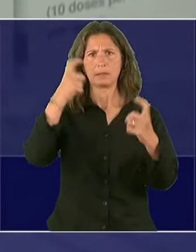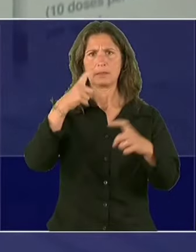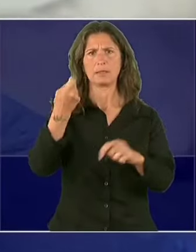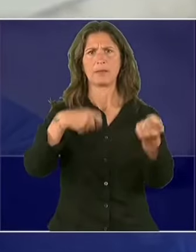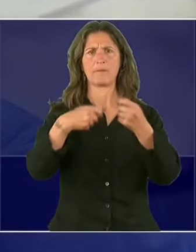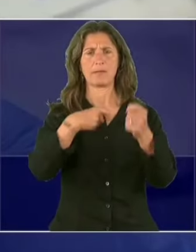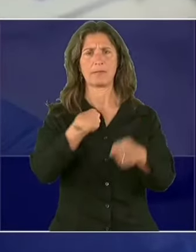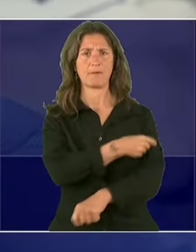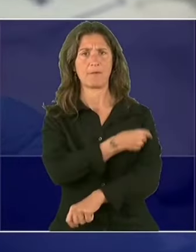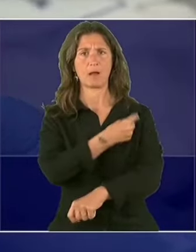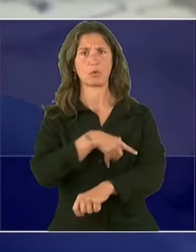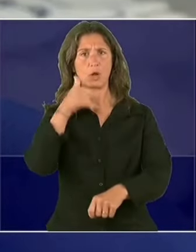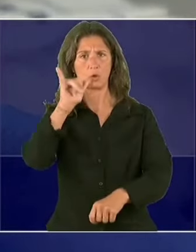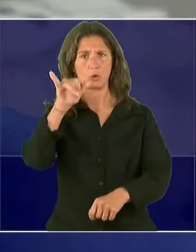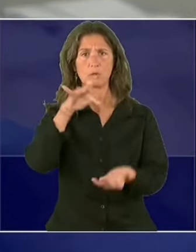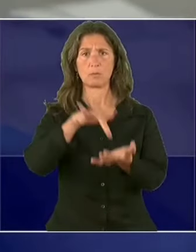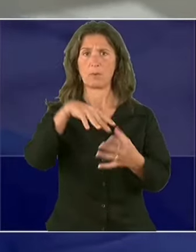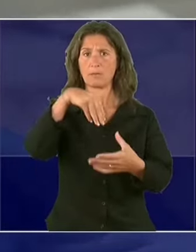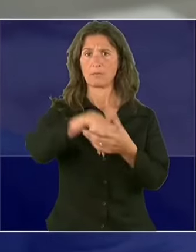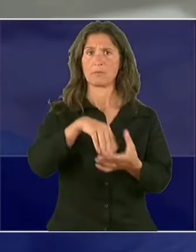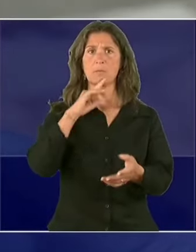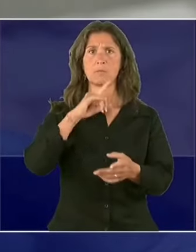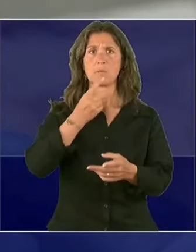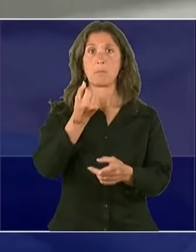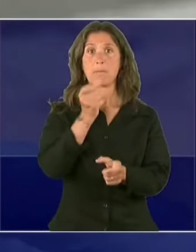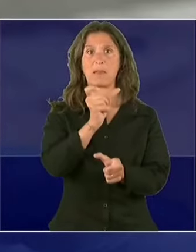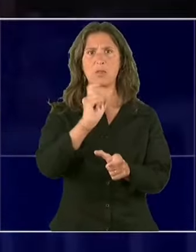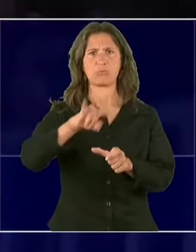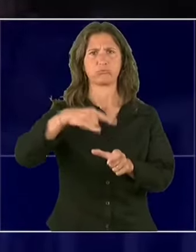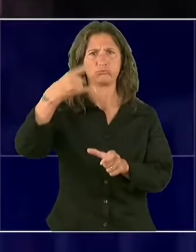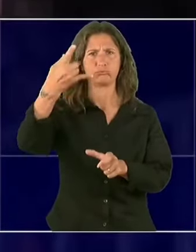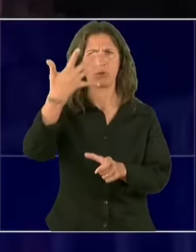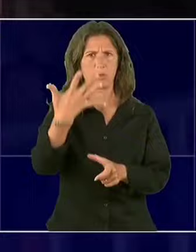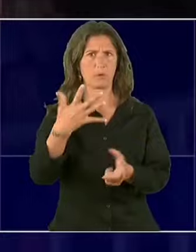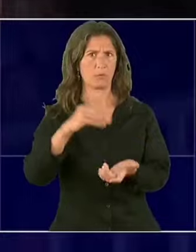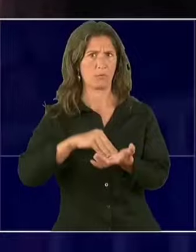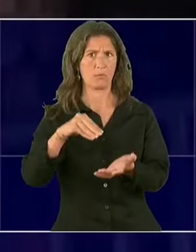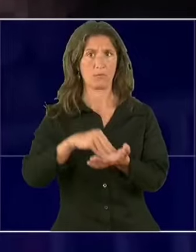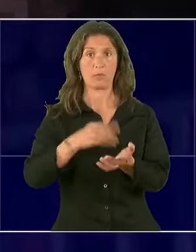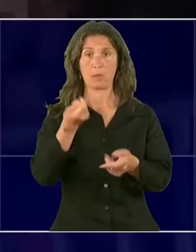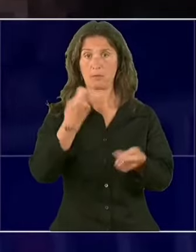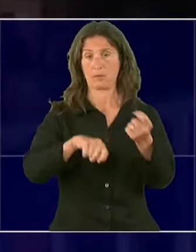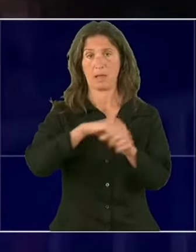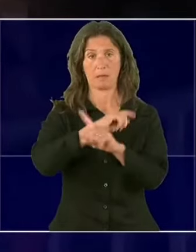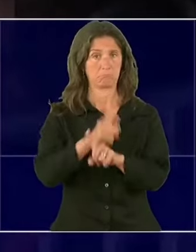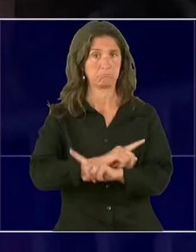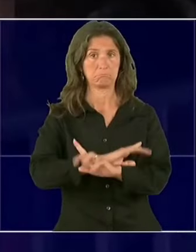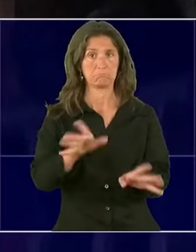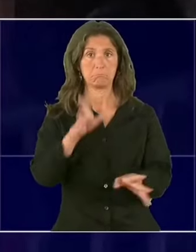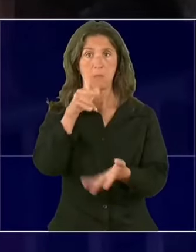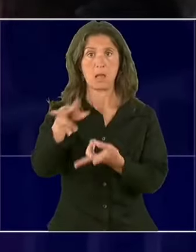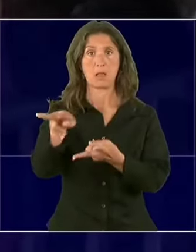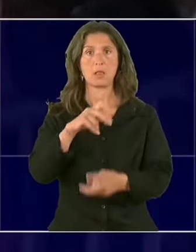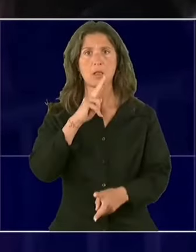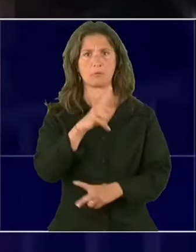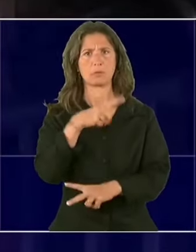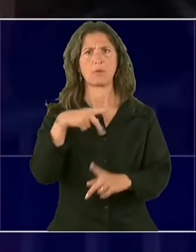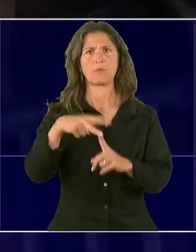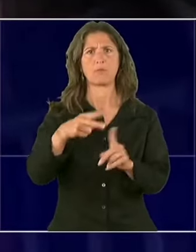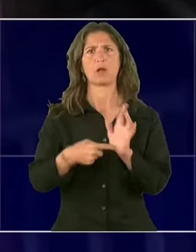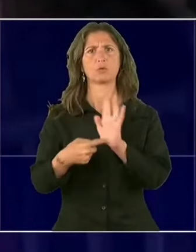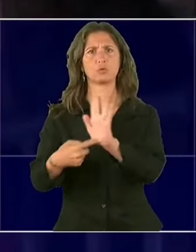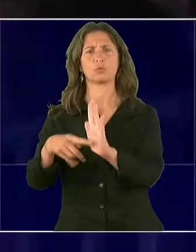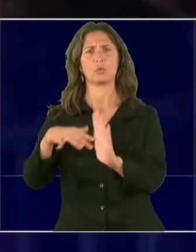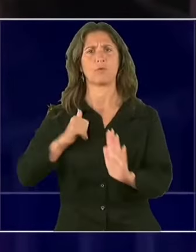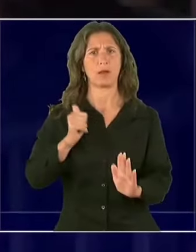multiplicando por cinco su precio la venta no se produjo pero Hacienda segura que habría presentado una factura falsa en un